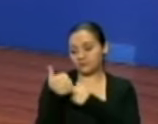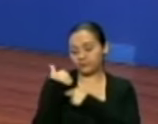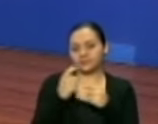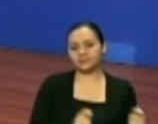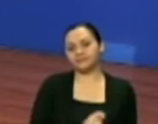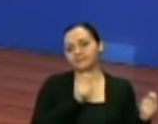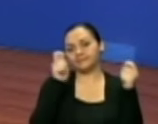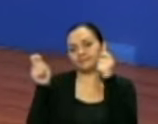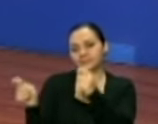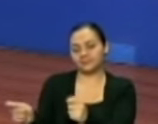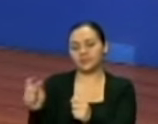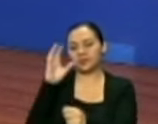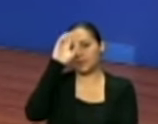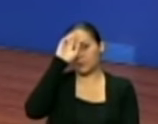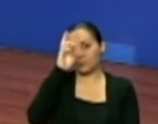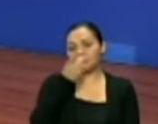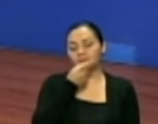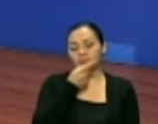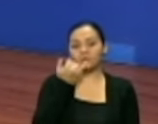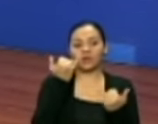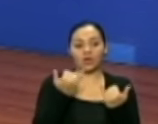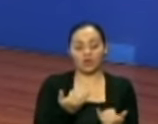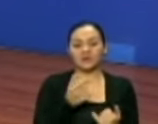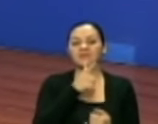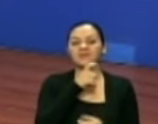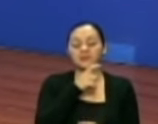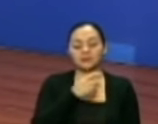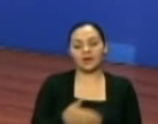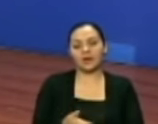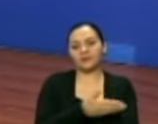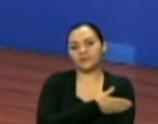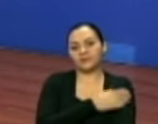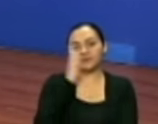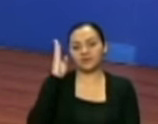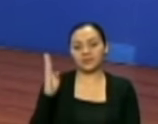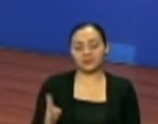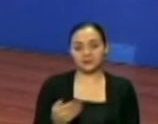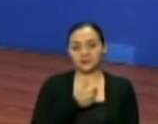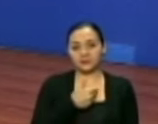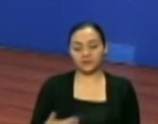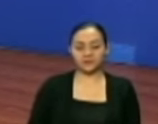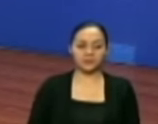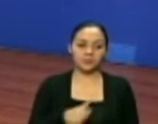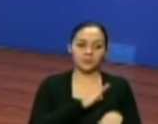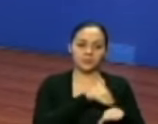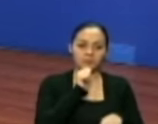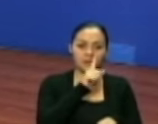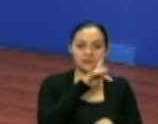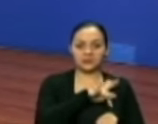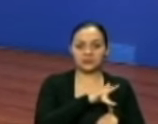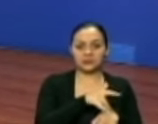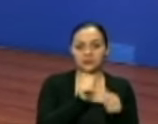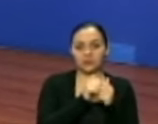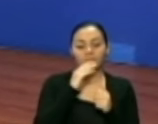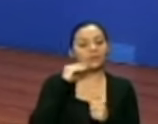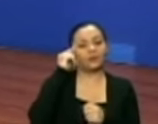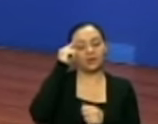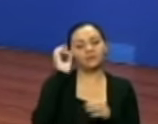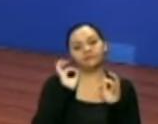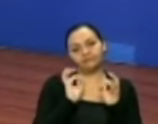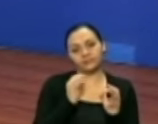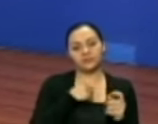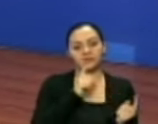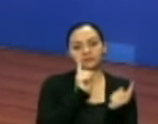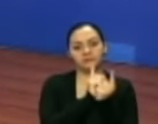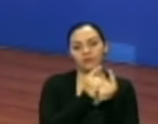se está realizando esta cita bilateral precisamente con Brasil. Ecuador y Brasil estrechan lazos, dos naciones hermanas, y